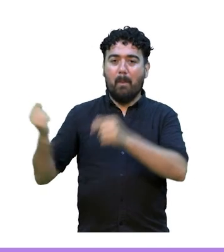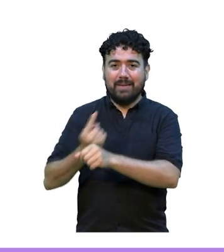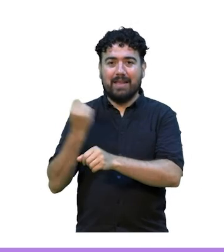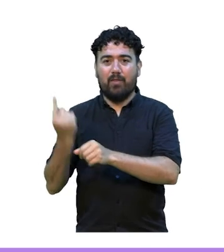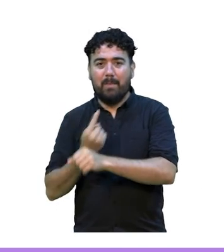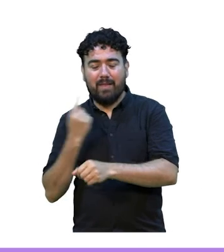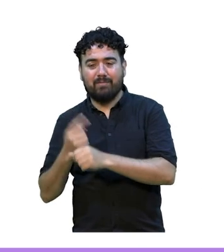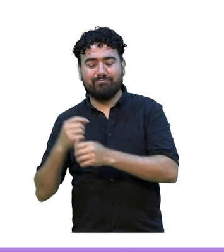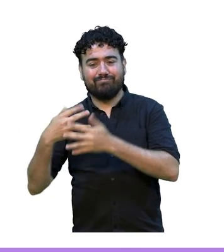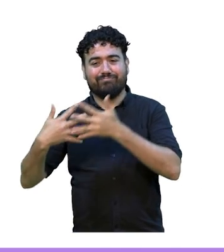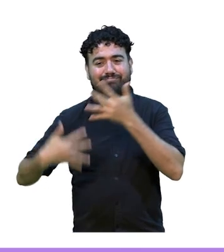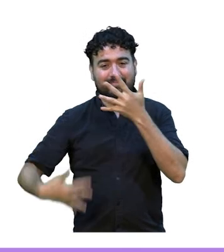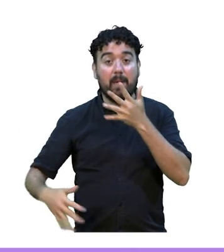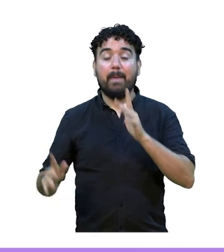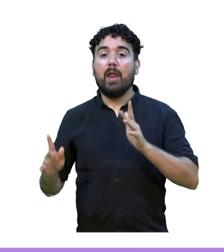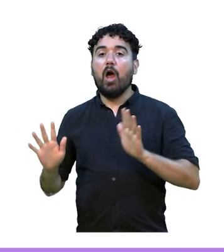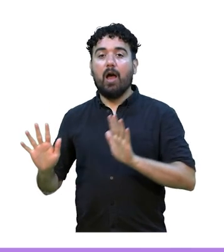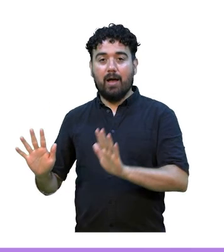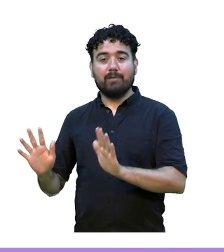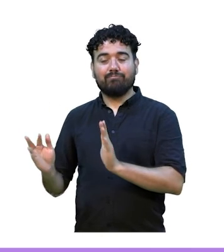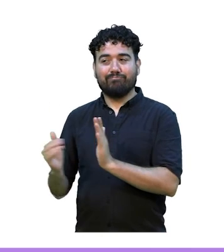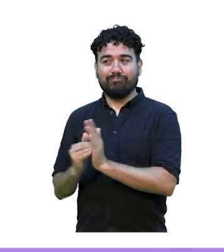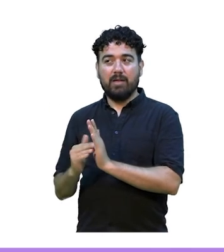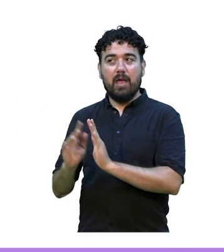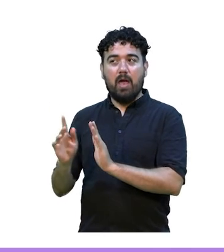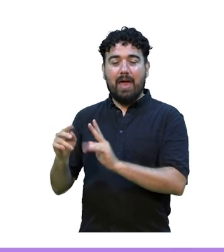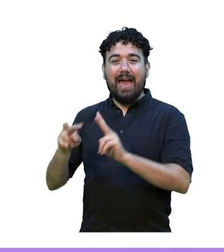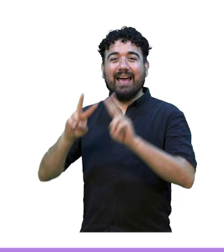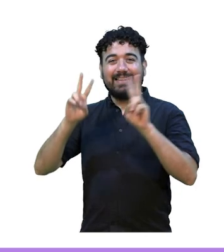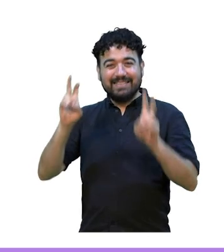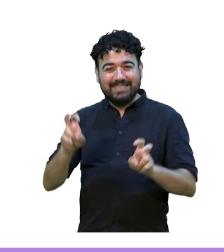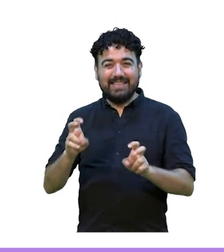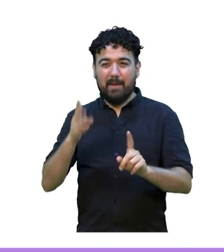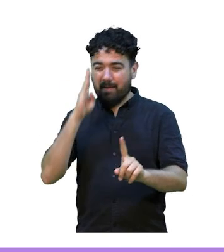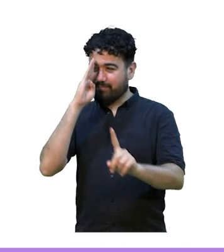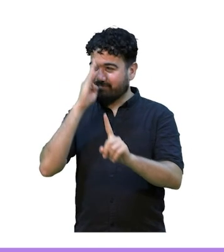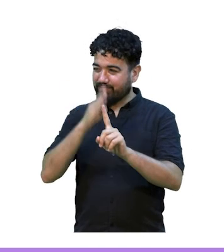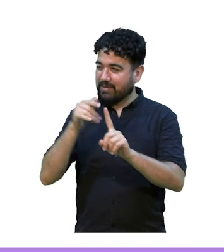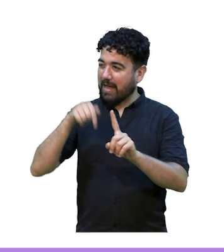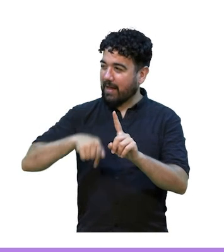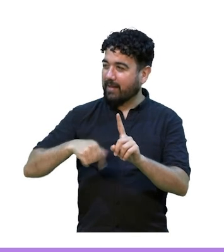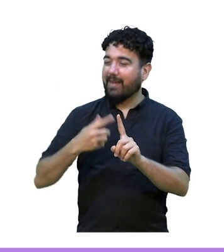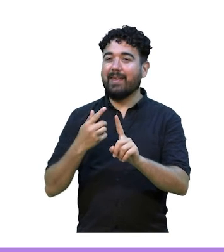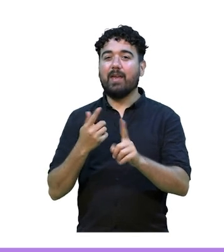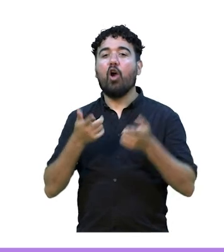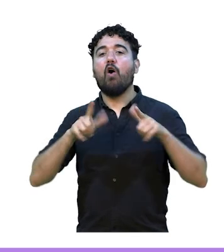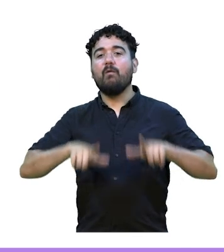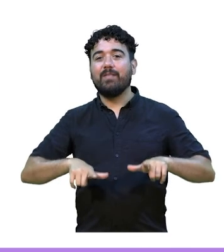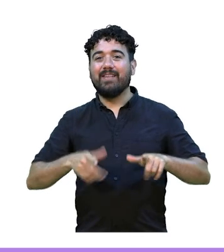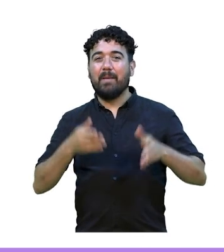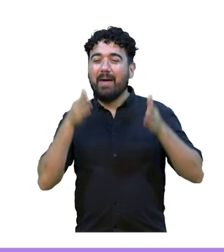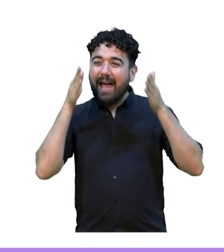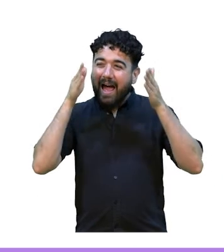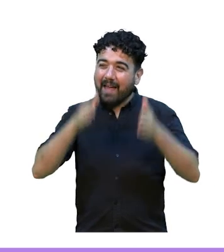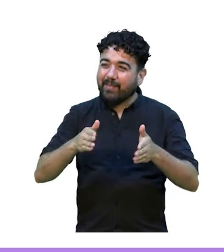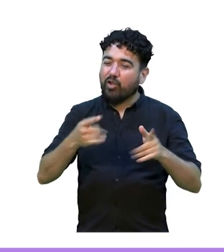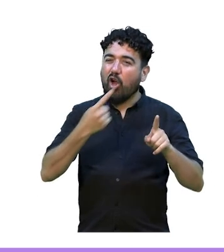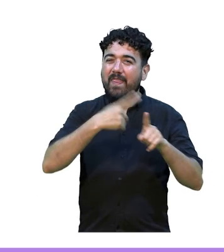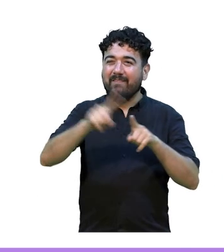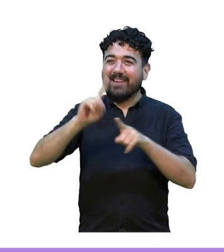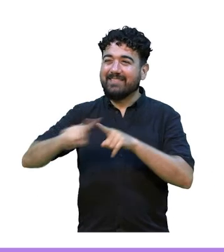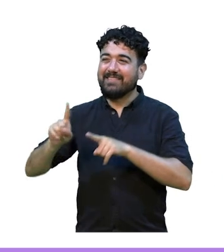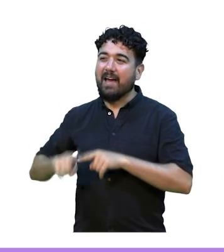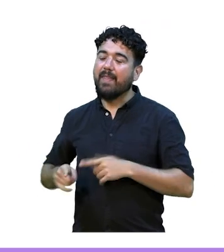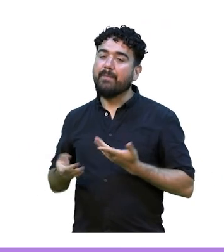pero para ir cerrando también un tema que nos interesa mucho en la oficina, que también es abordar las diversidades. Y